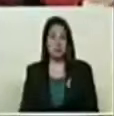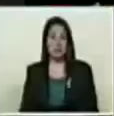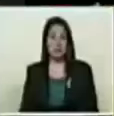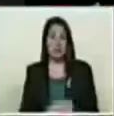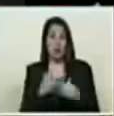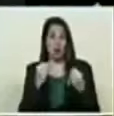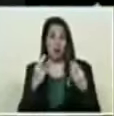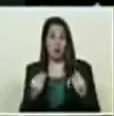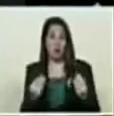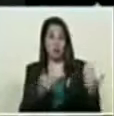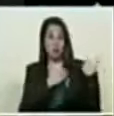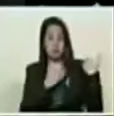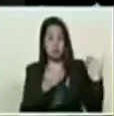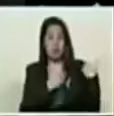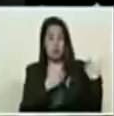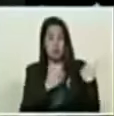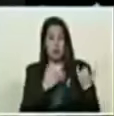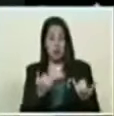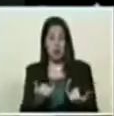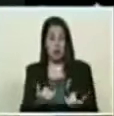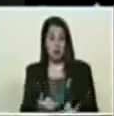Muchas tareas de aquí en adelante